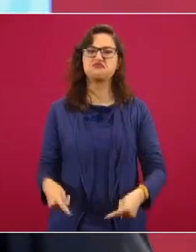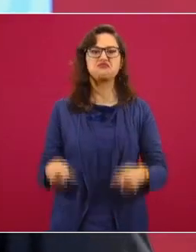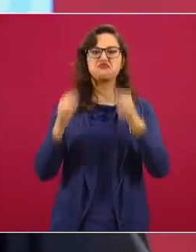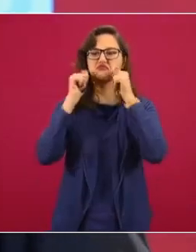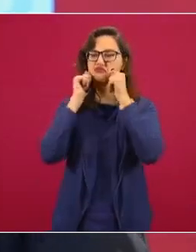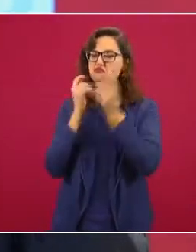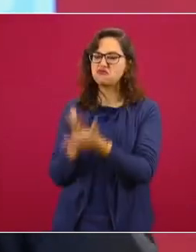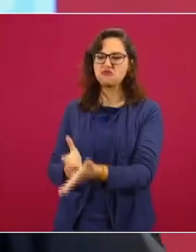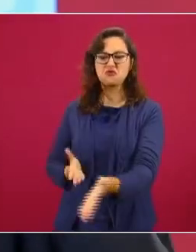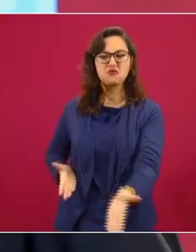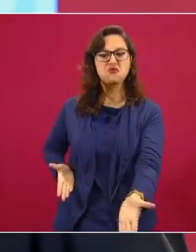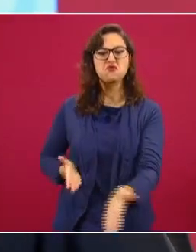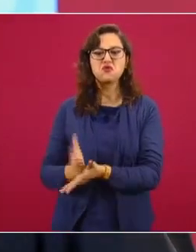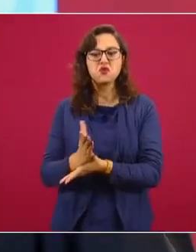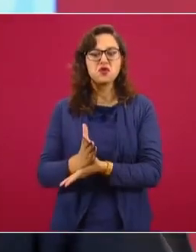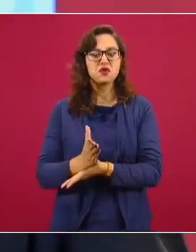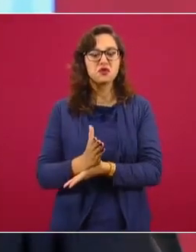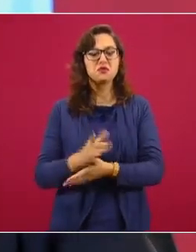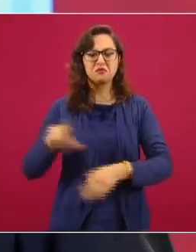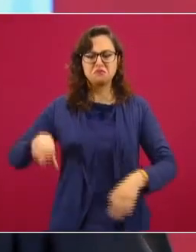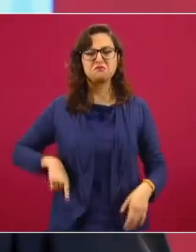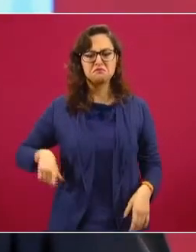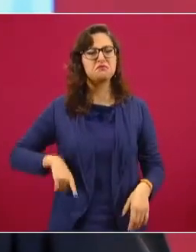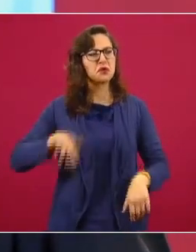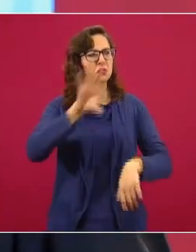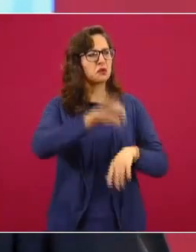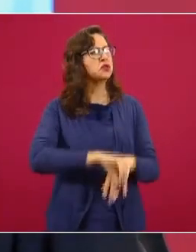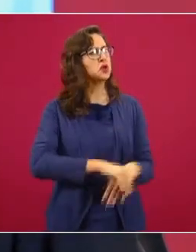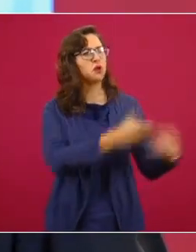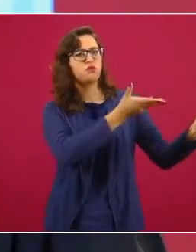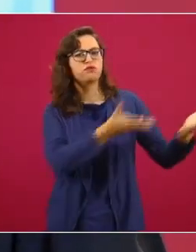y que se permita desde el gobierno.